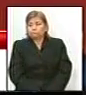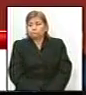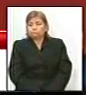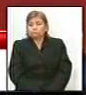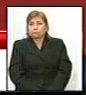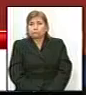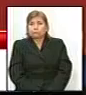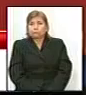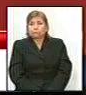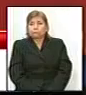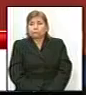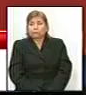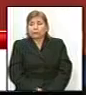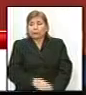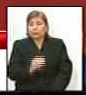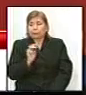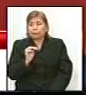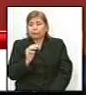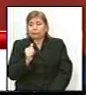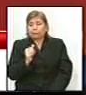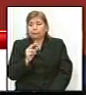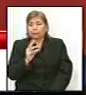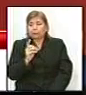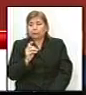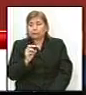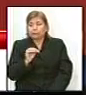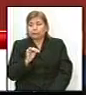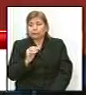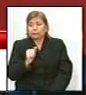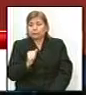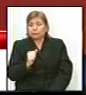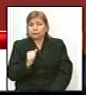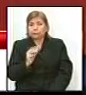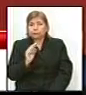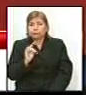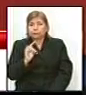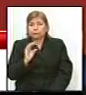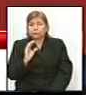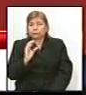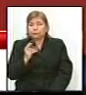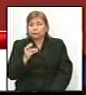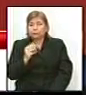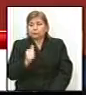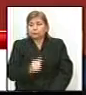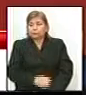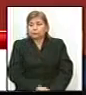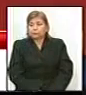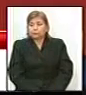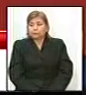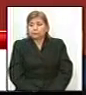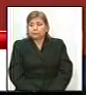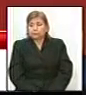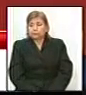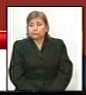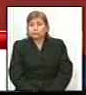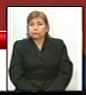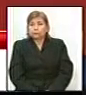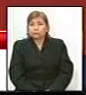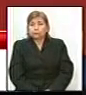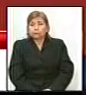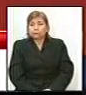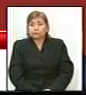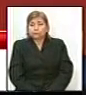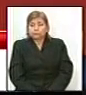A ver, don Mardonio Mucha. O sí, ahí está, Mardonio. Y luego,